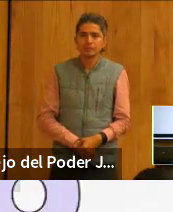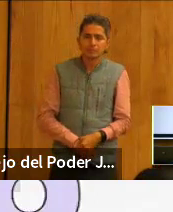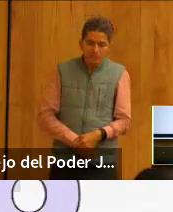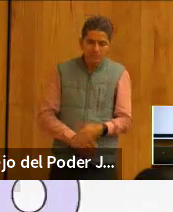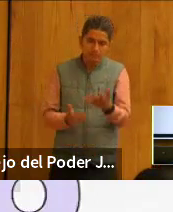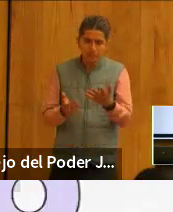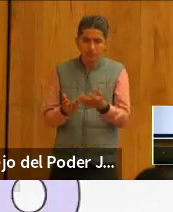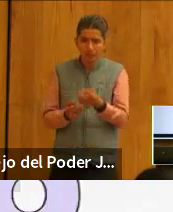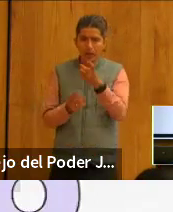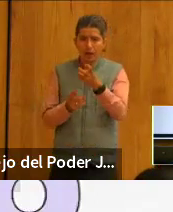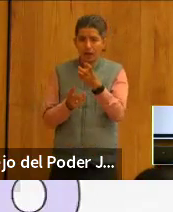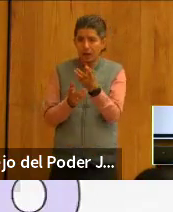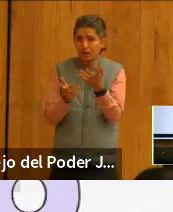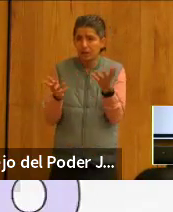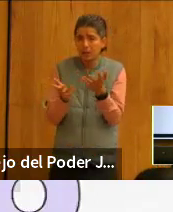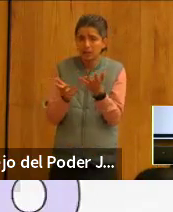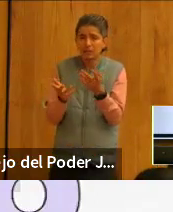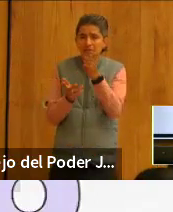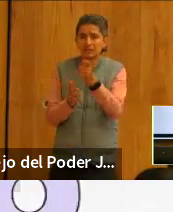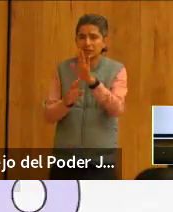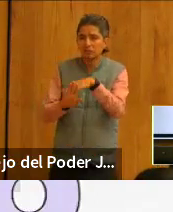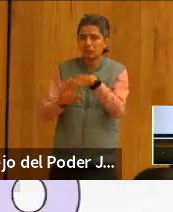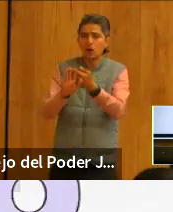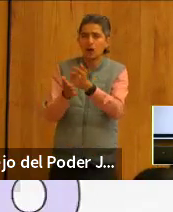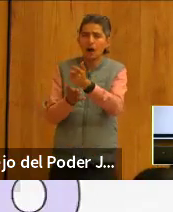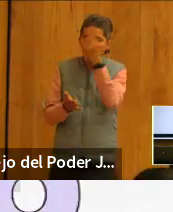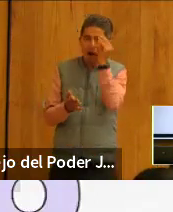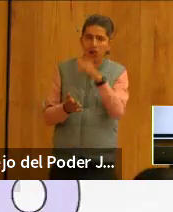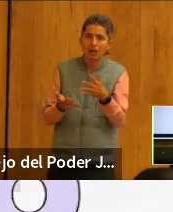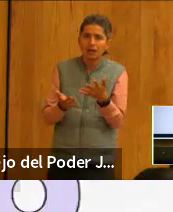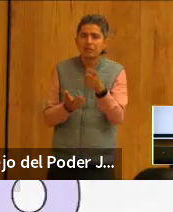El contexto en el que se desarrolla esta violencia vicaria